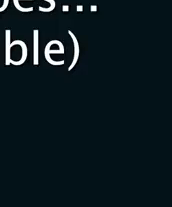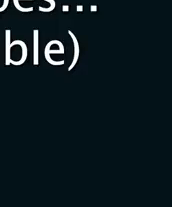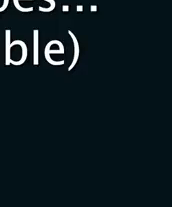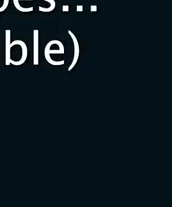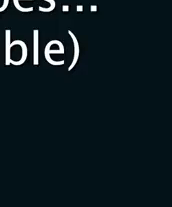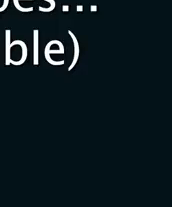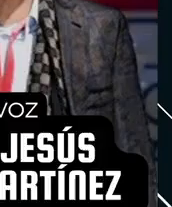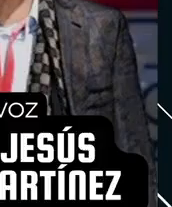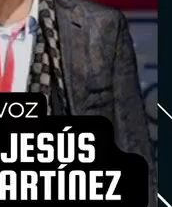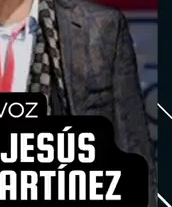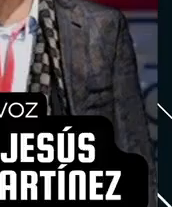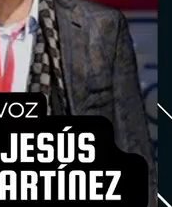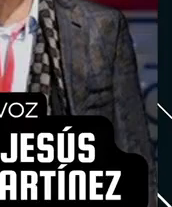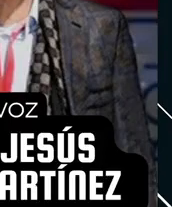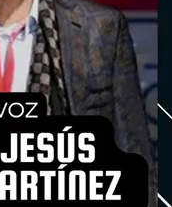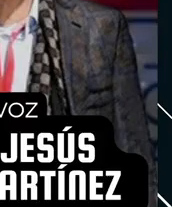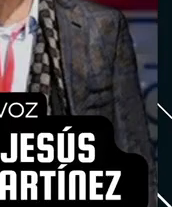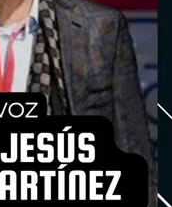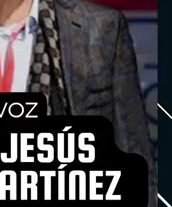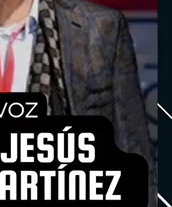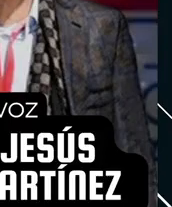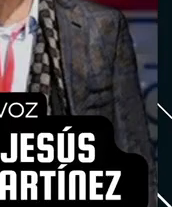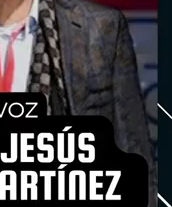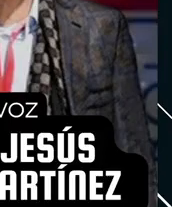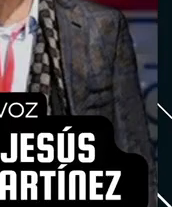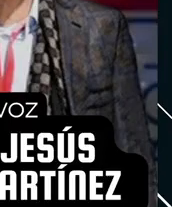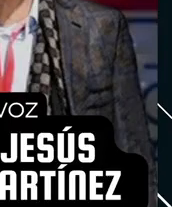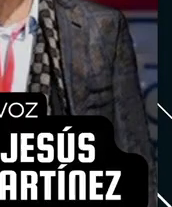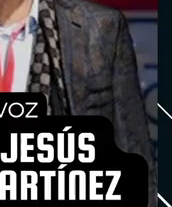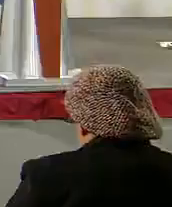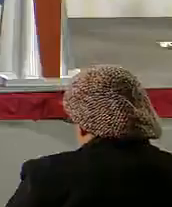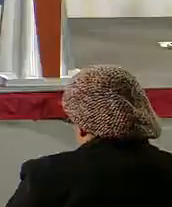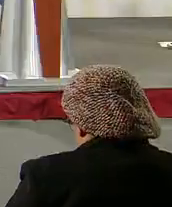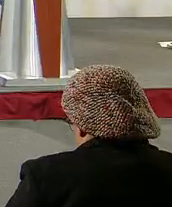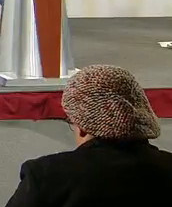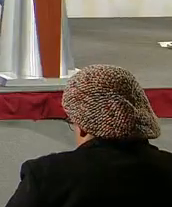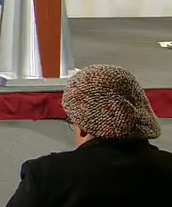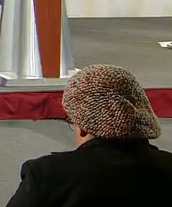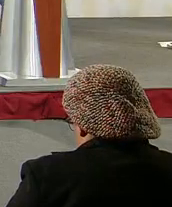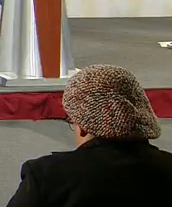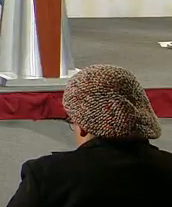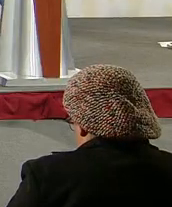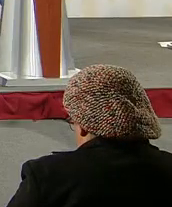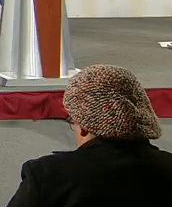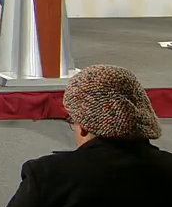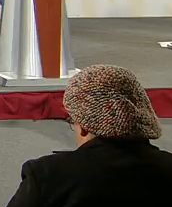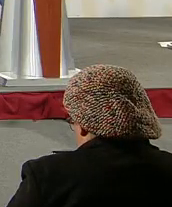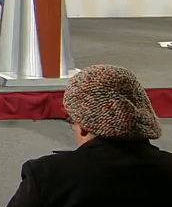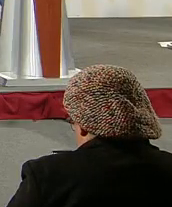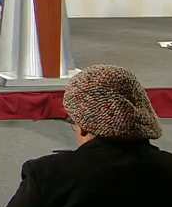tienes. Ahorita le... Y ahorita qué bueno que me dijiste, porque tengo que meter el contrato privado a controversia. Tomás, avísale a Álvaro, ¿no? Sí.